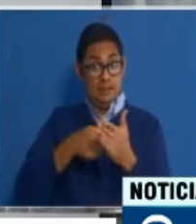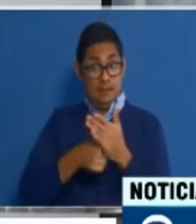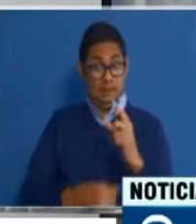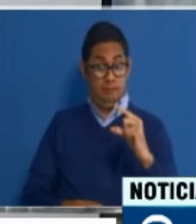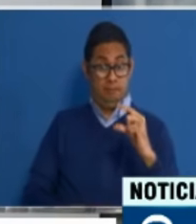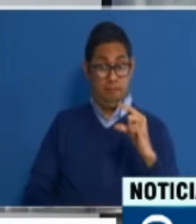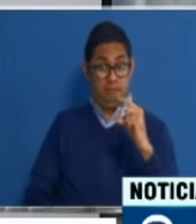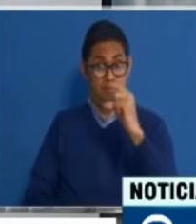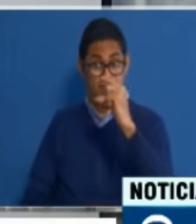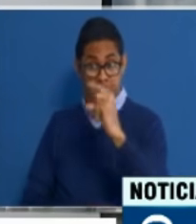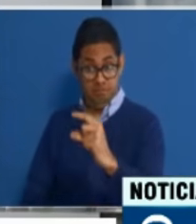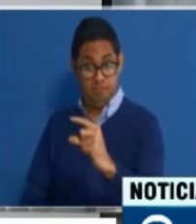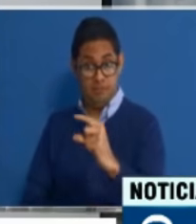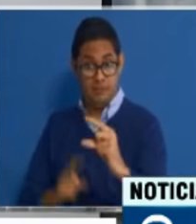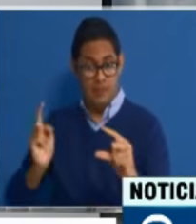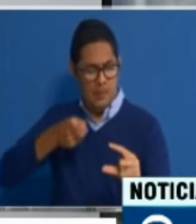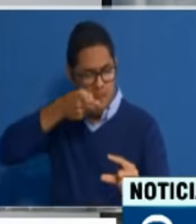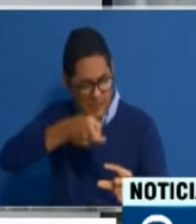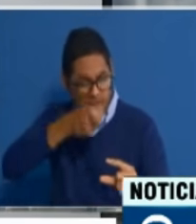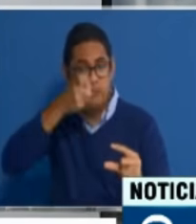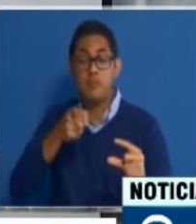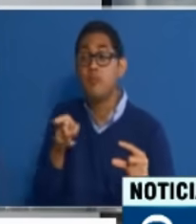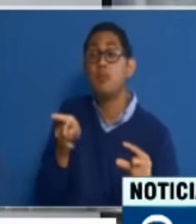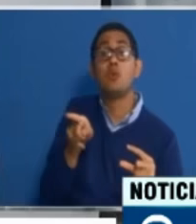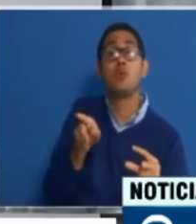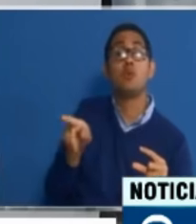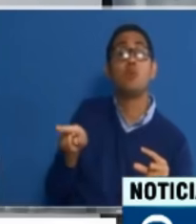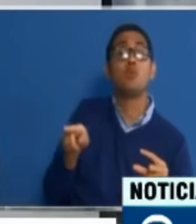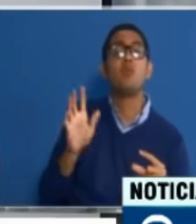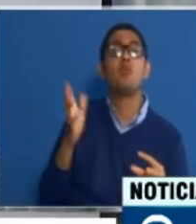se imprimen dos recibos.